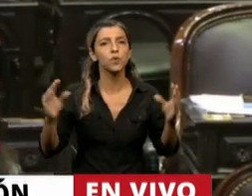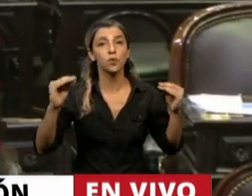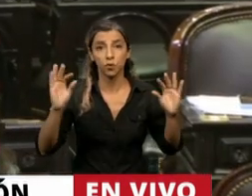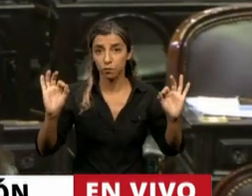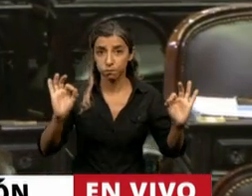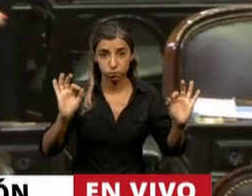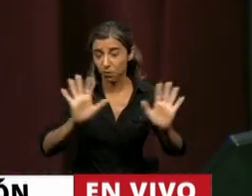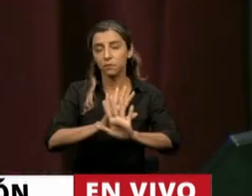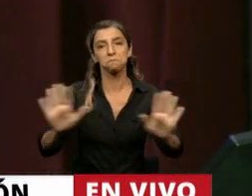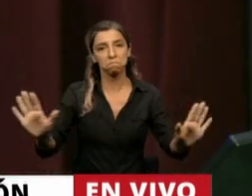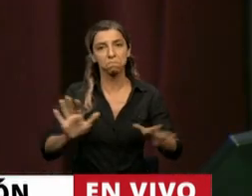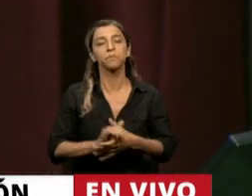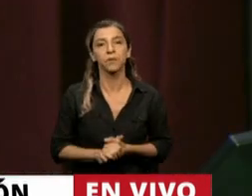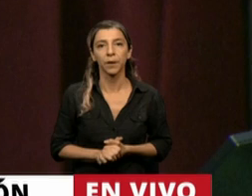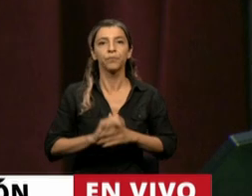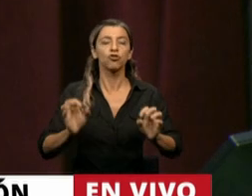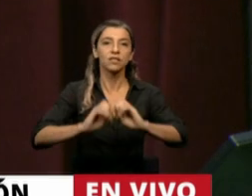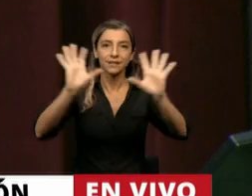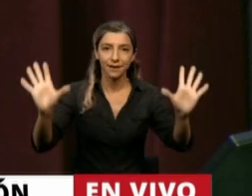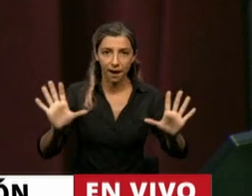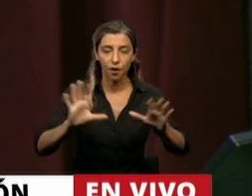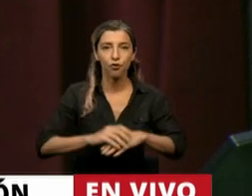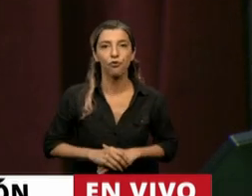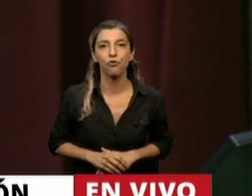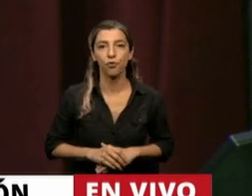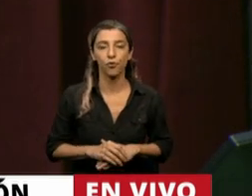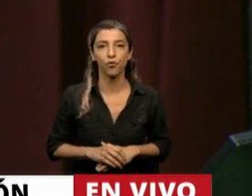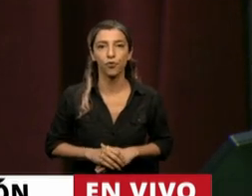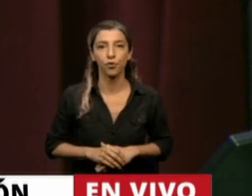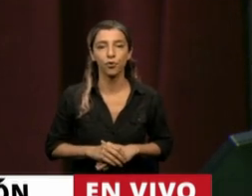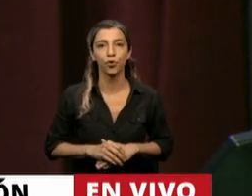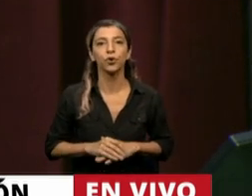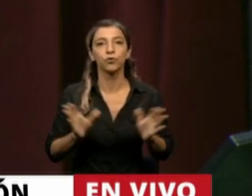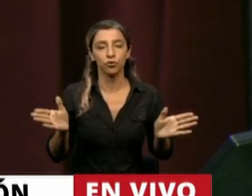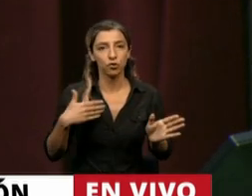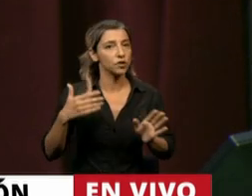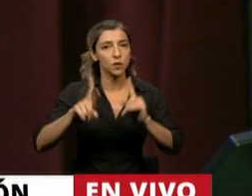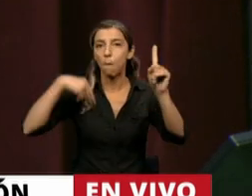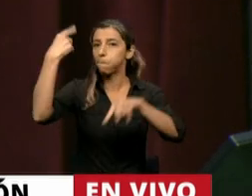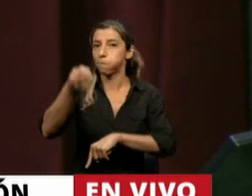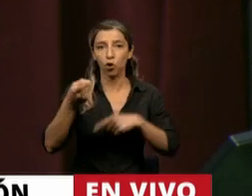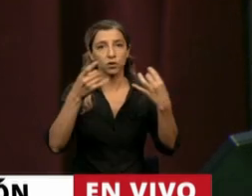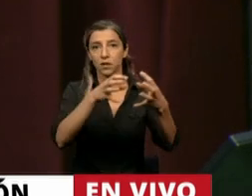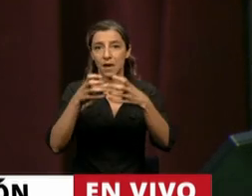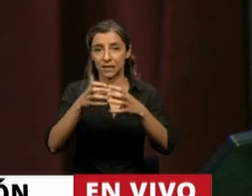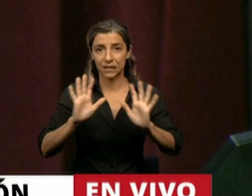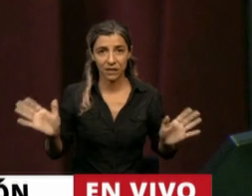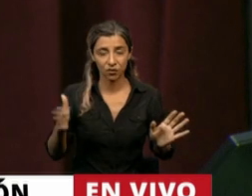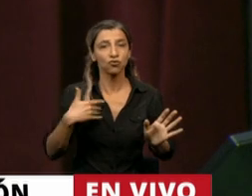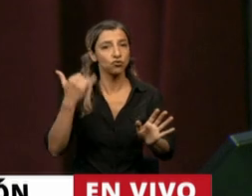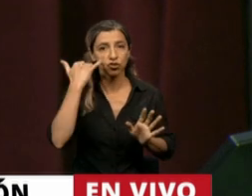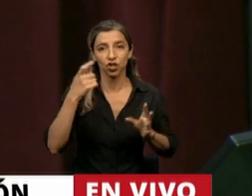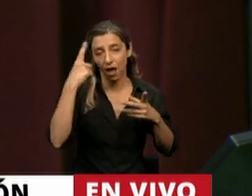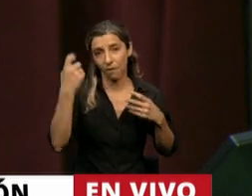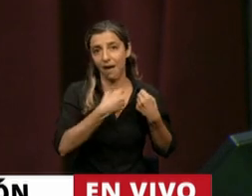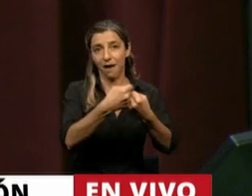bien entonces para que quede claro con o sin despacho para la próxima sesión de acuerdo al